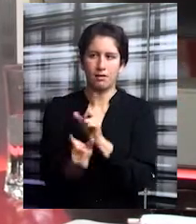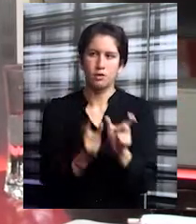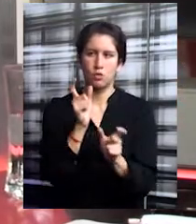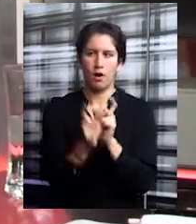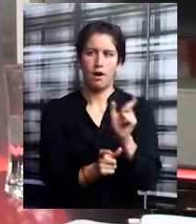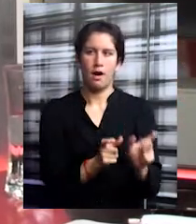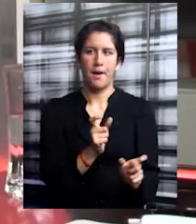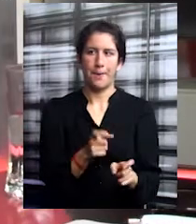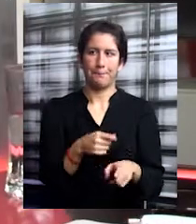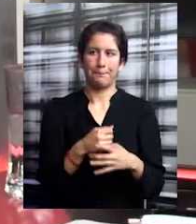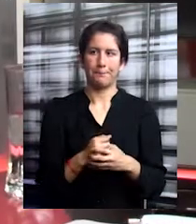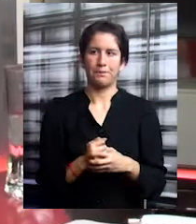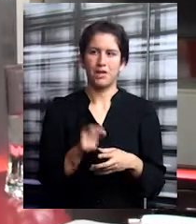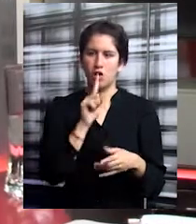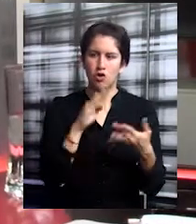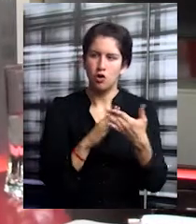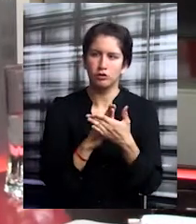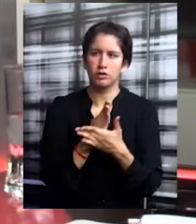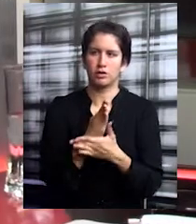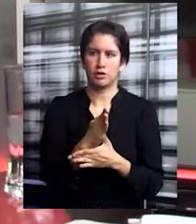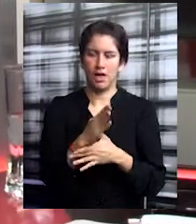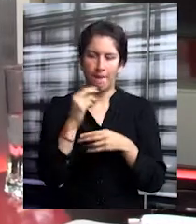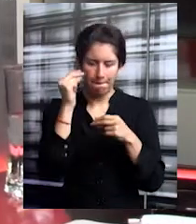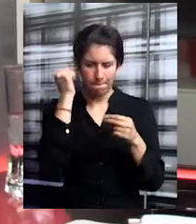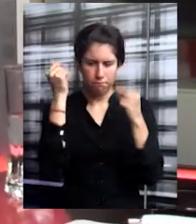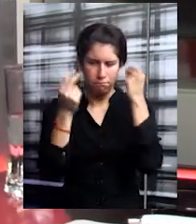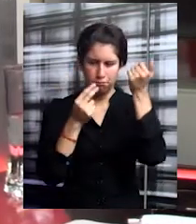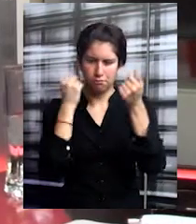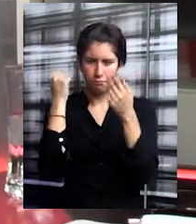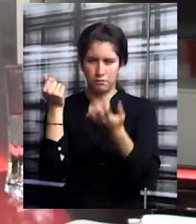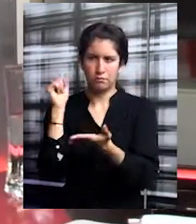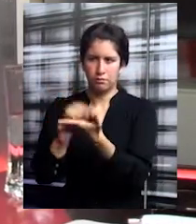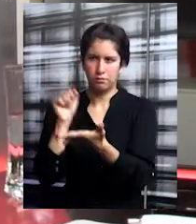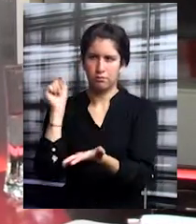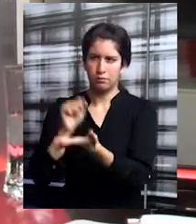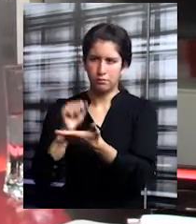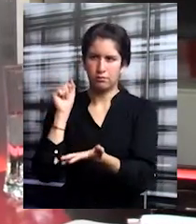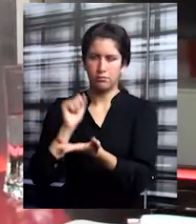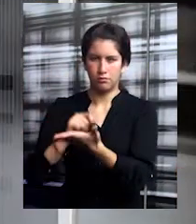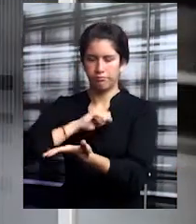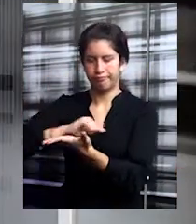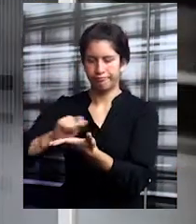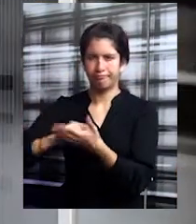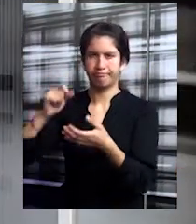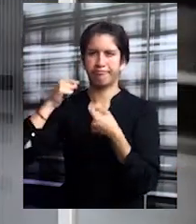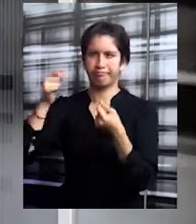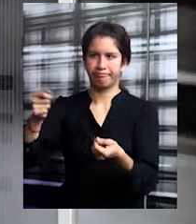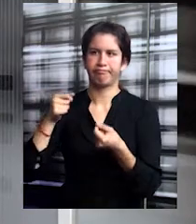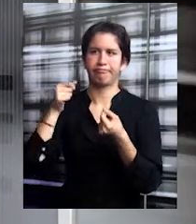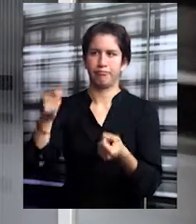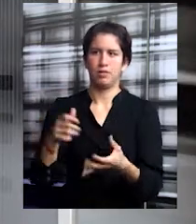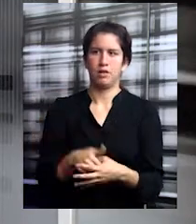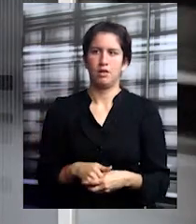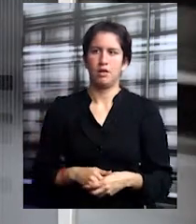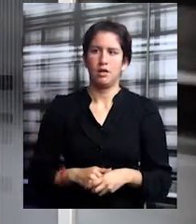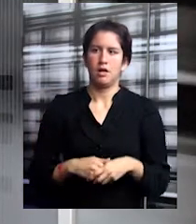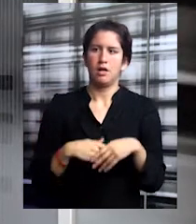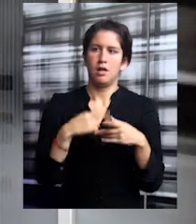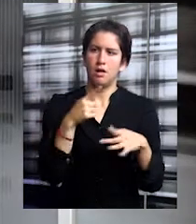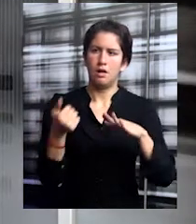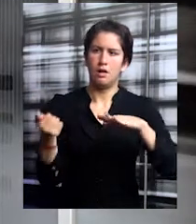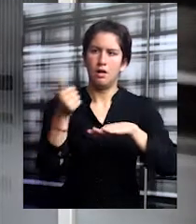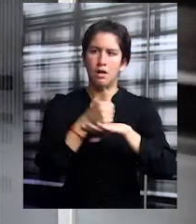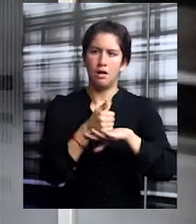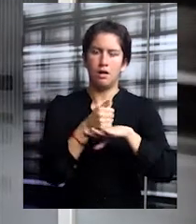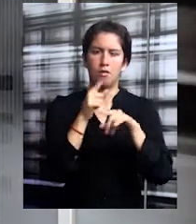politice y no siga planteando sus demandas a través de cuestiones que no necesariamente son institucionales. De esa manera, alcalde, dos preguntas en